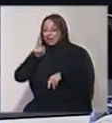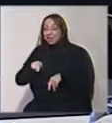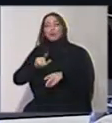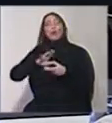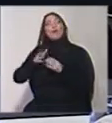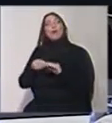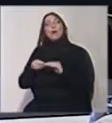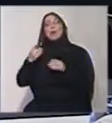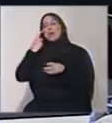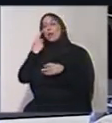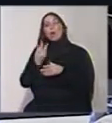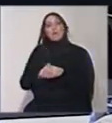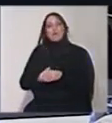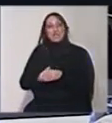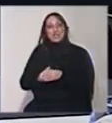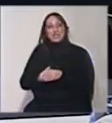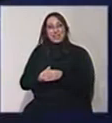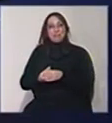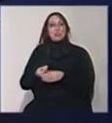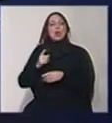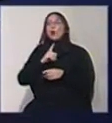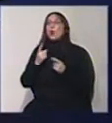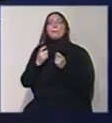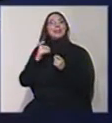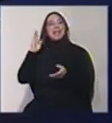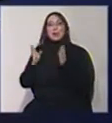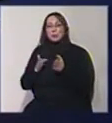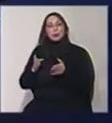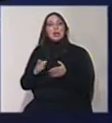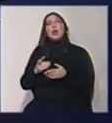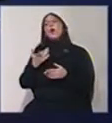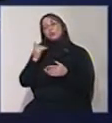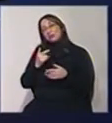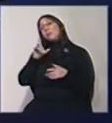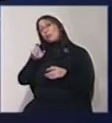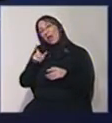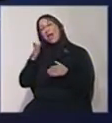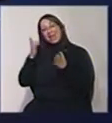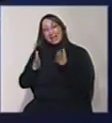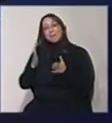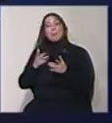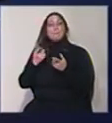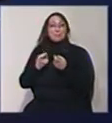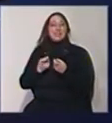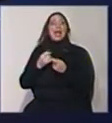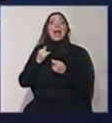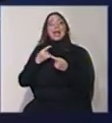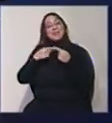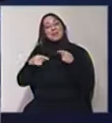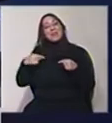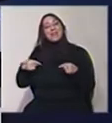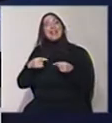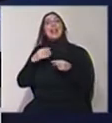la convivencia. Eso es una forma. ¿Quiere decir que no tiene que haber represión? Por supuesto que tiene que haber represión. Hay una variante en los delitos. El tema